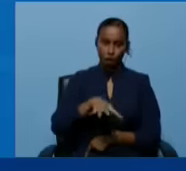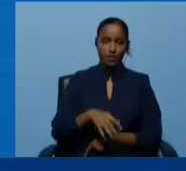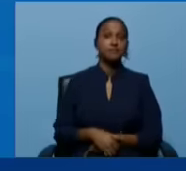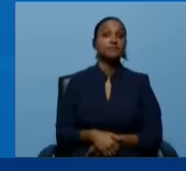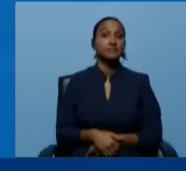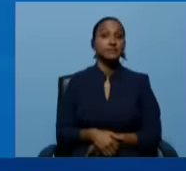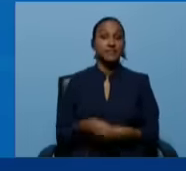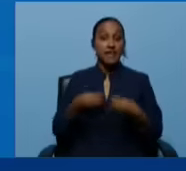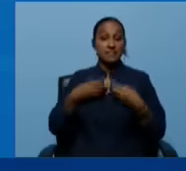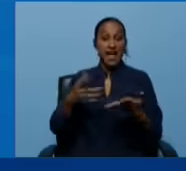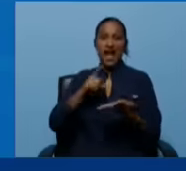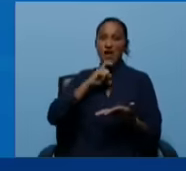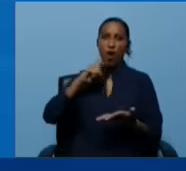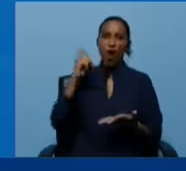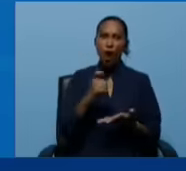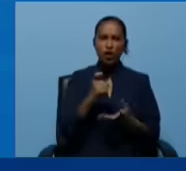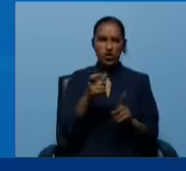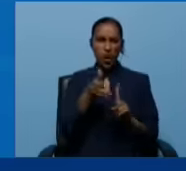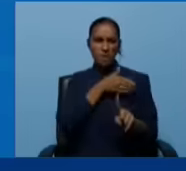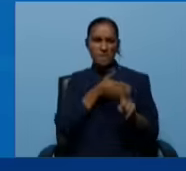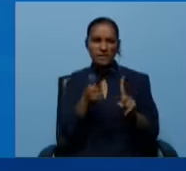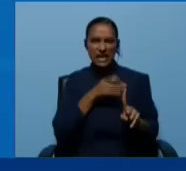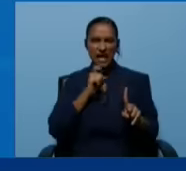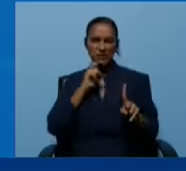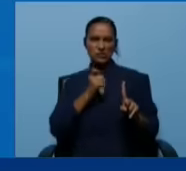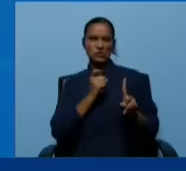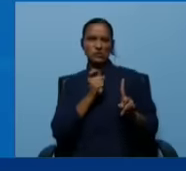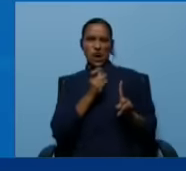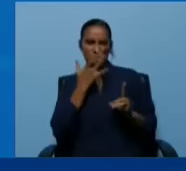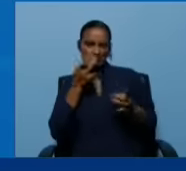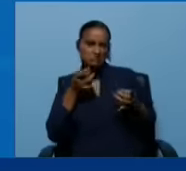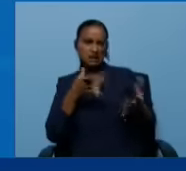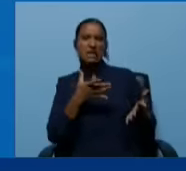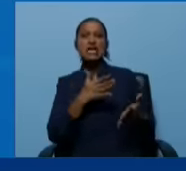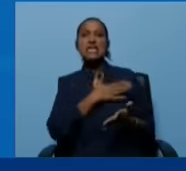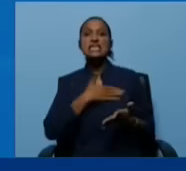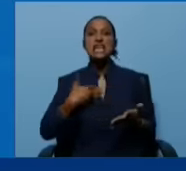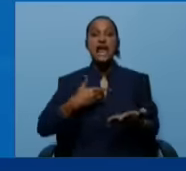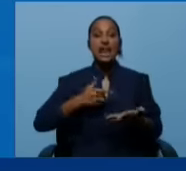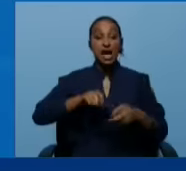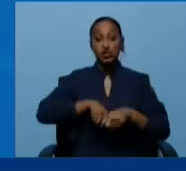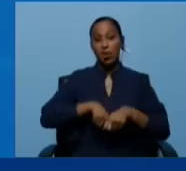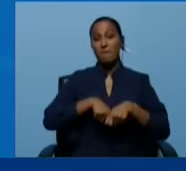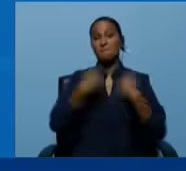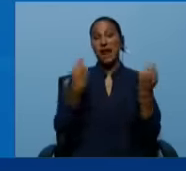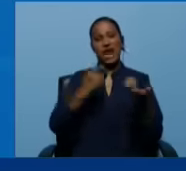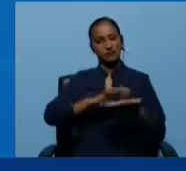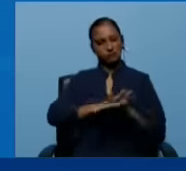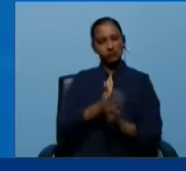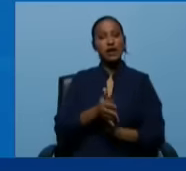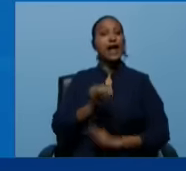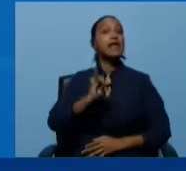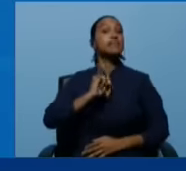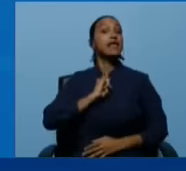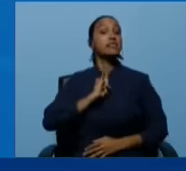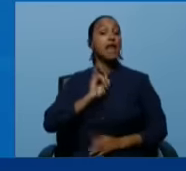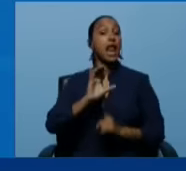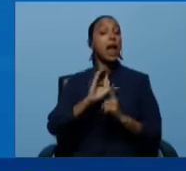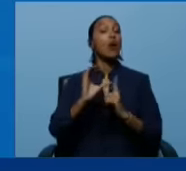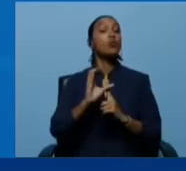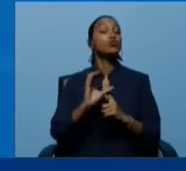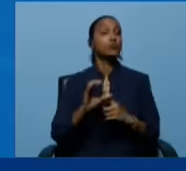Siembran el odio y el desprecio y quieren destruir nuestra identidad y nuestra cultura. El